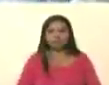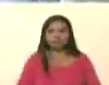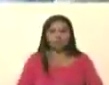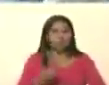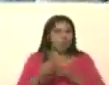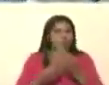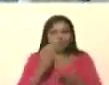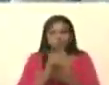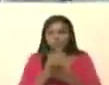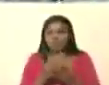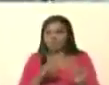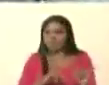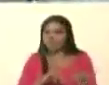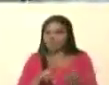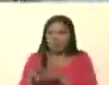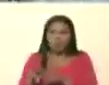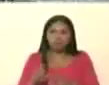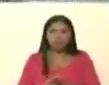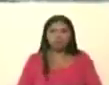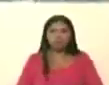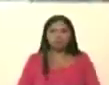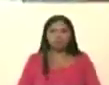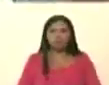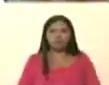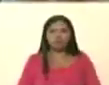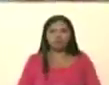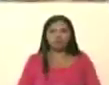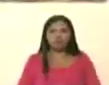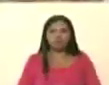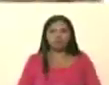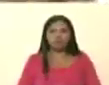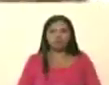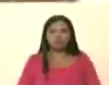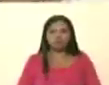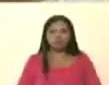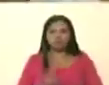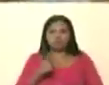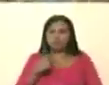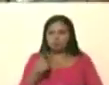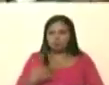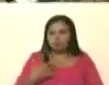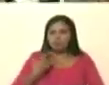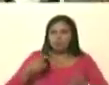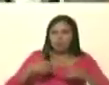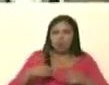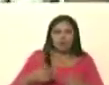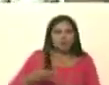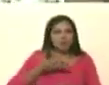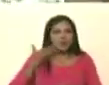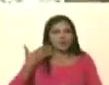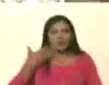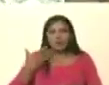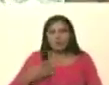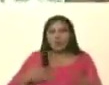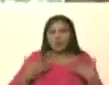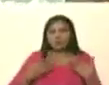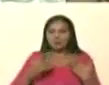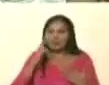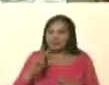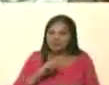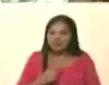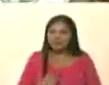siempre valga este comentario porque siempre me emociono al ver que se dan cuenta al